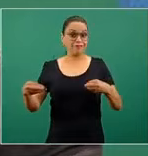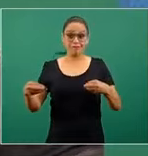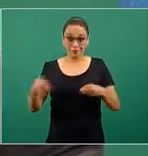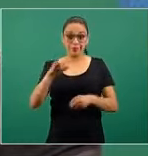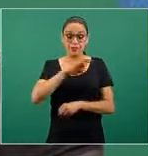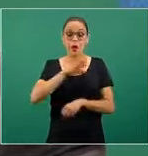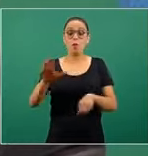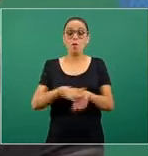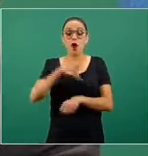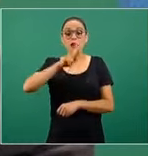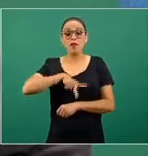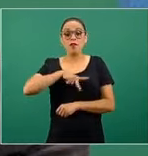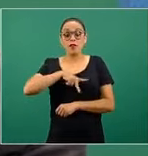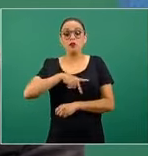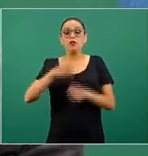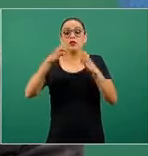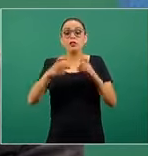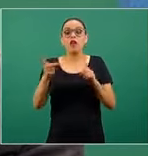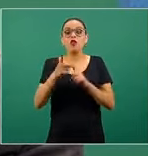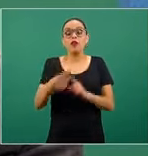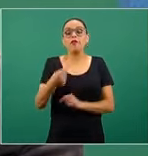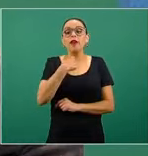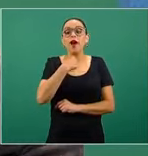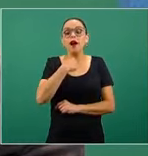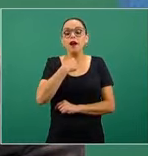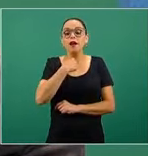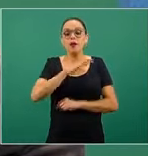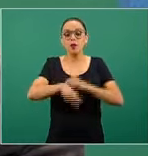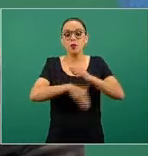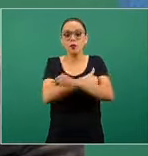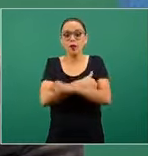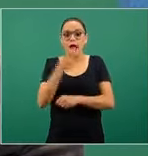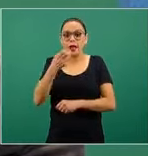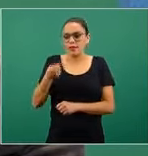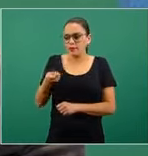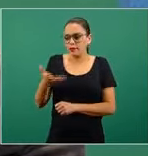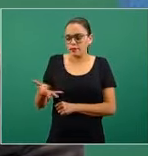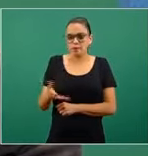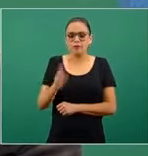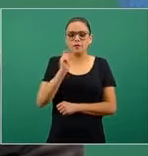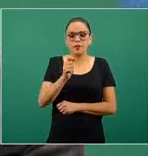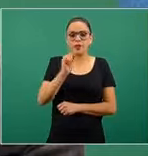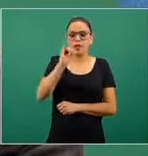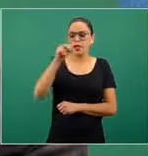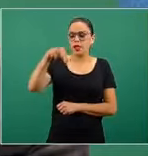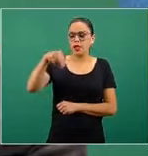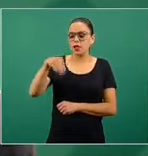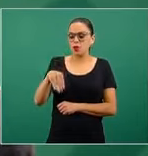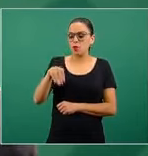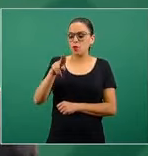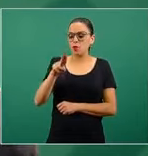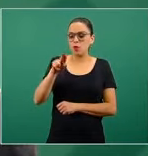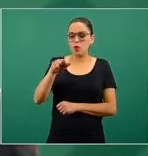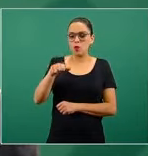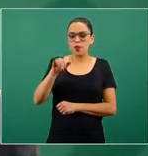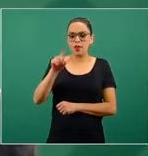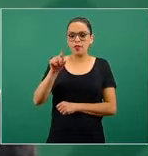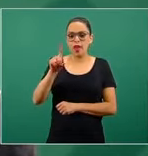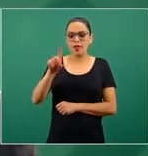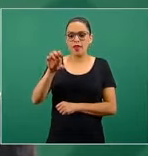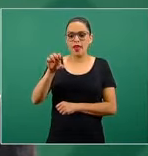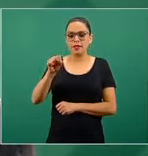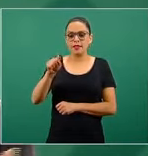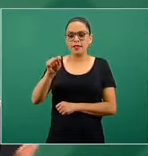replicarse en la garganta. Esto técnicamente se llama inmunidad esterilizante, cuando las vacunas,